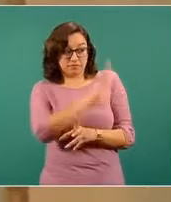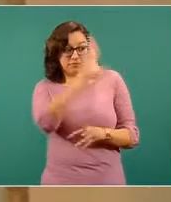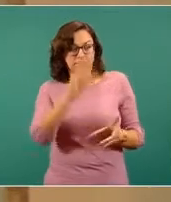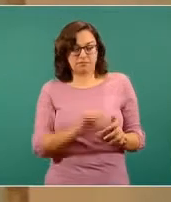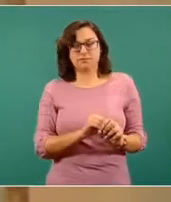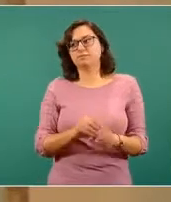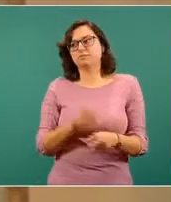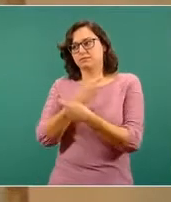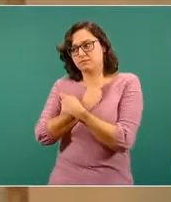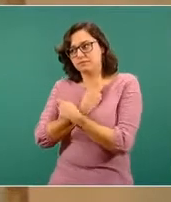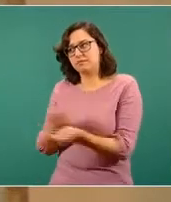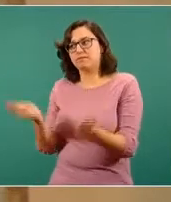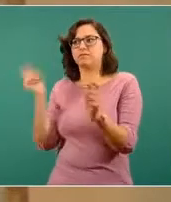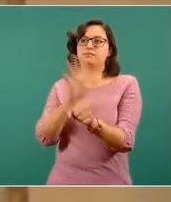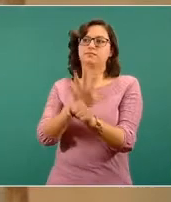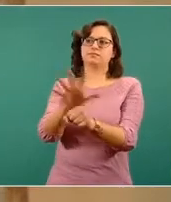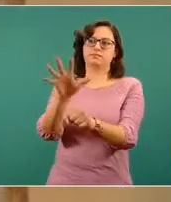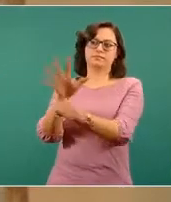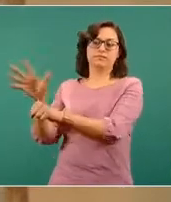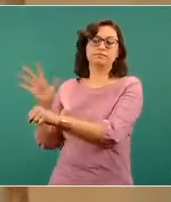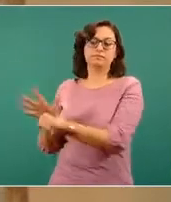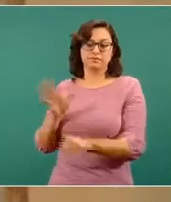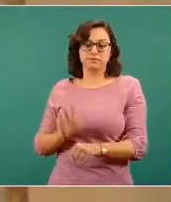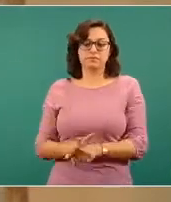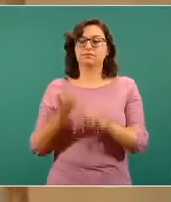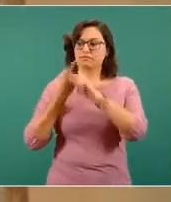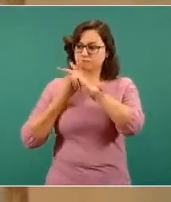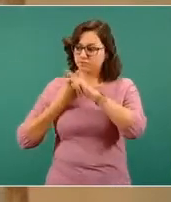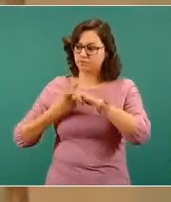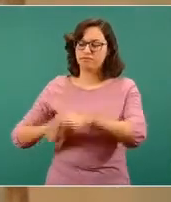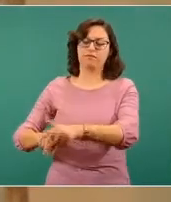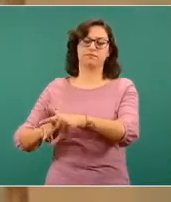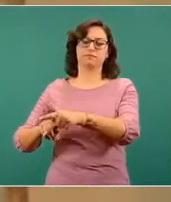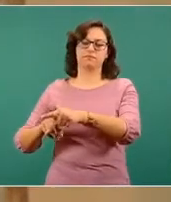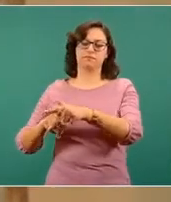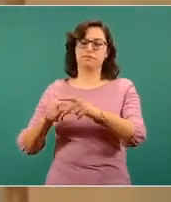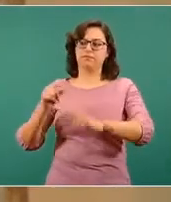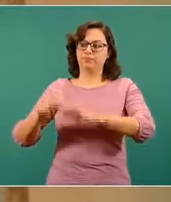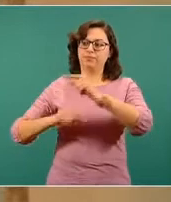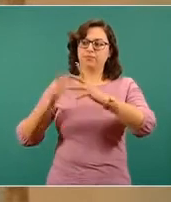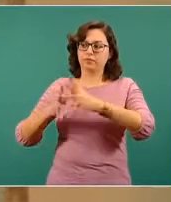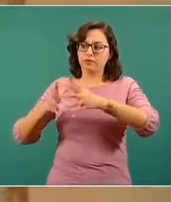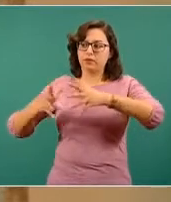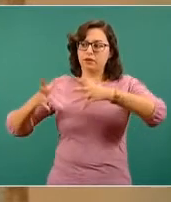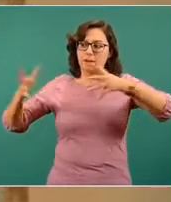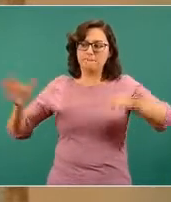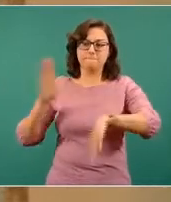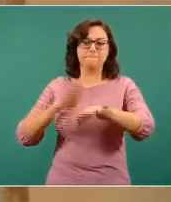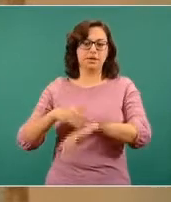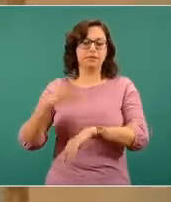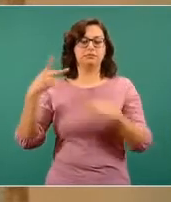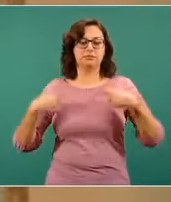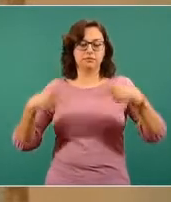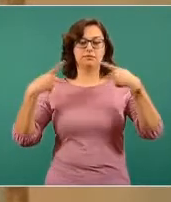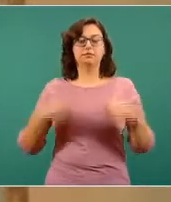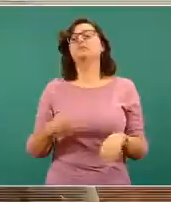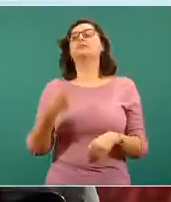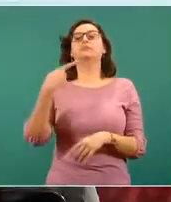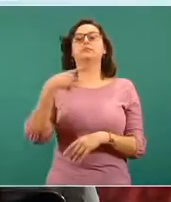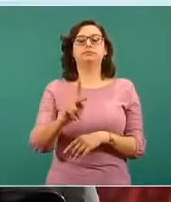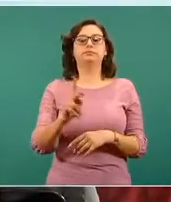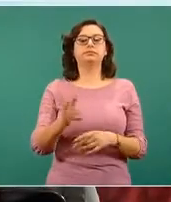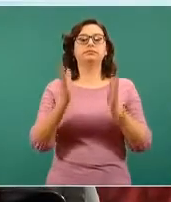un abastecimiento suficiente para poder entrar a poblaciones más grandes. Pero tal como lo anunciamos, ya